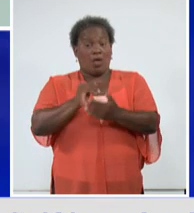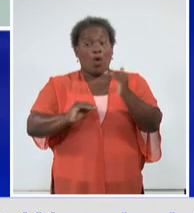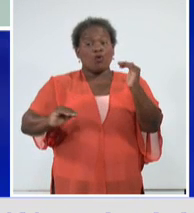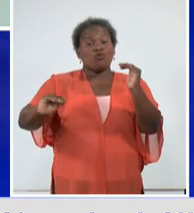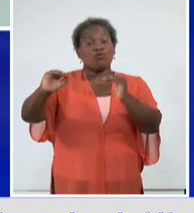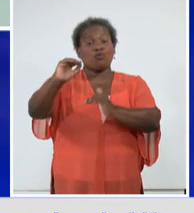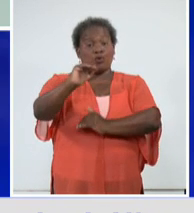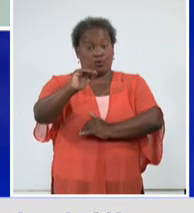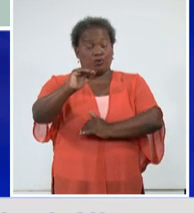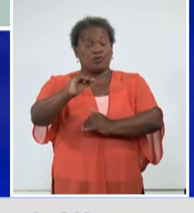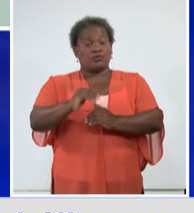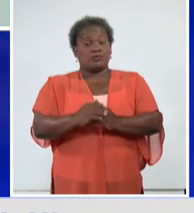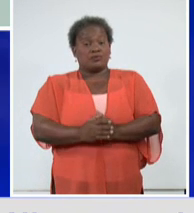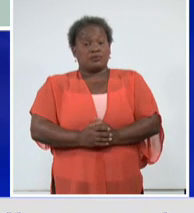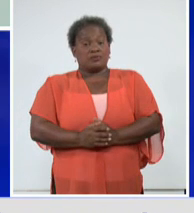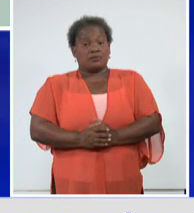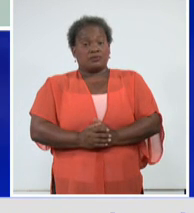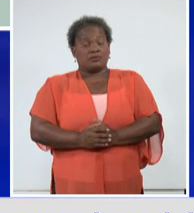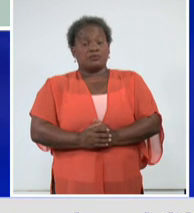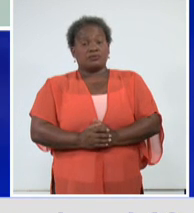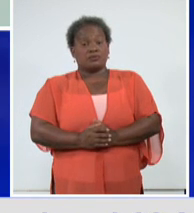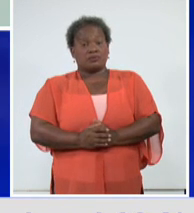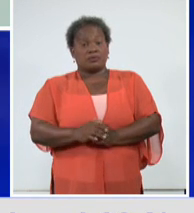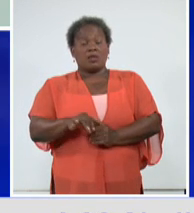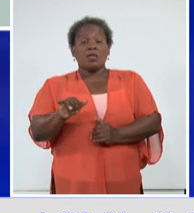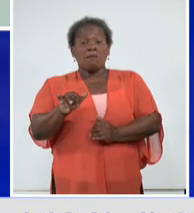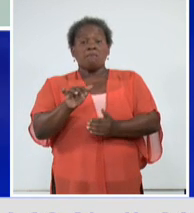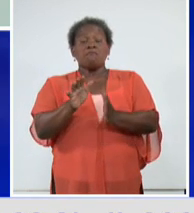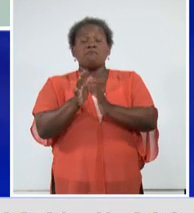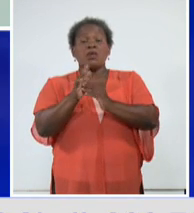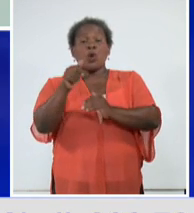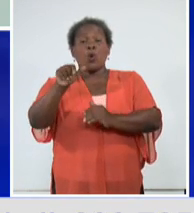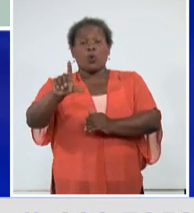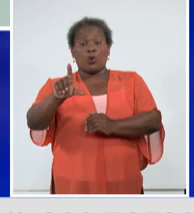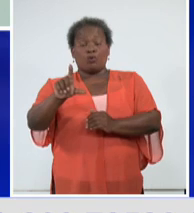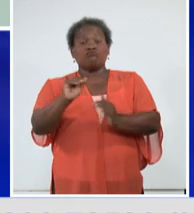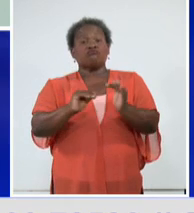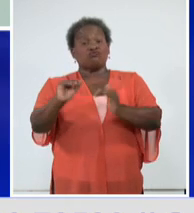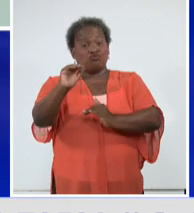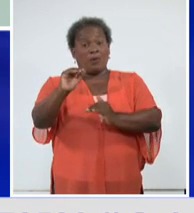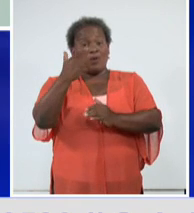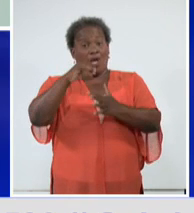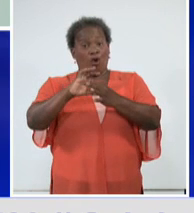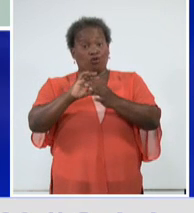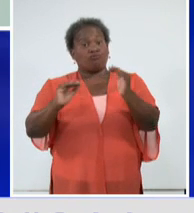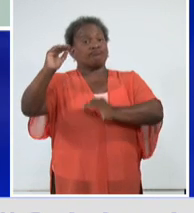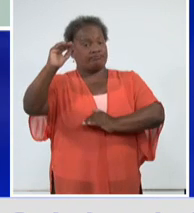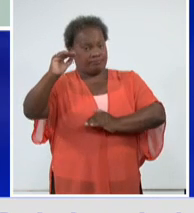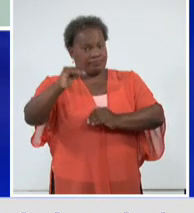habíamos dicho, a lo que ocurrió en el mes de julio, que fue muy alto, fueron